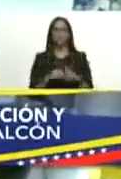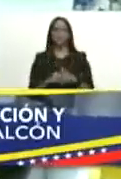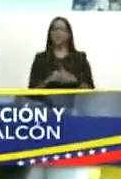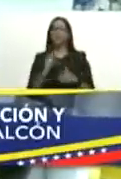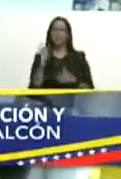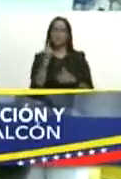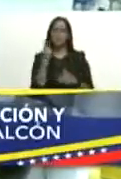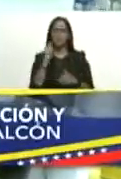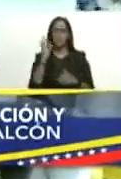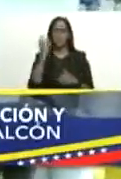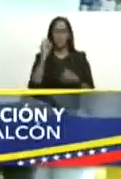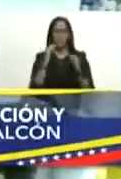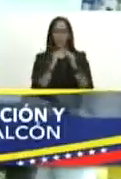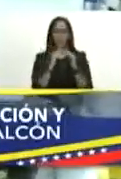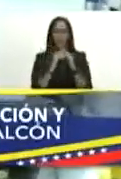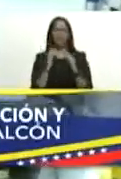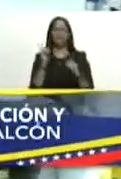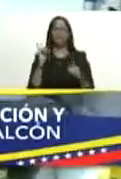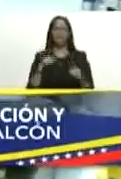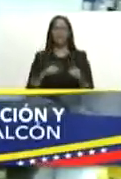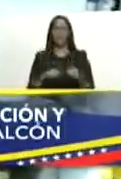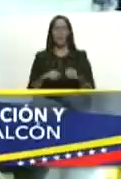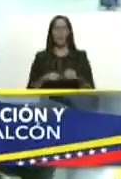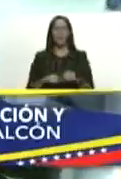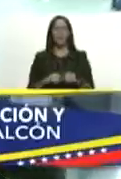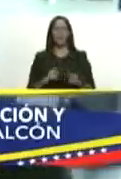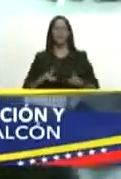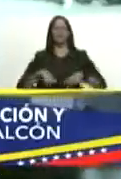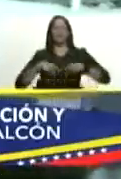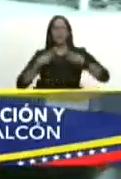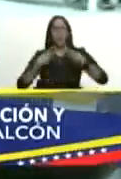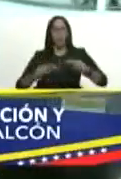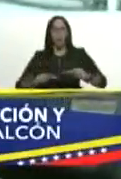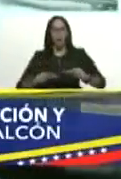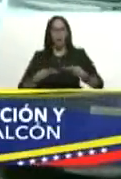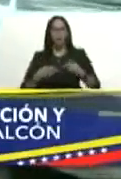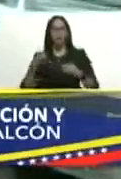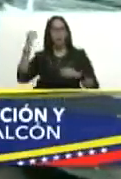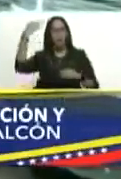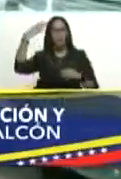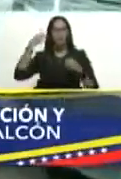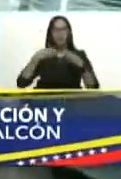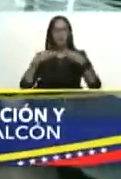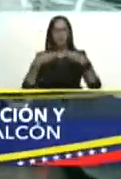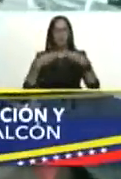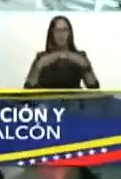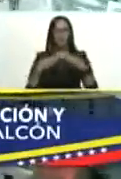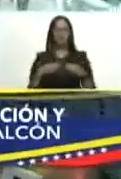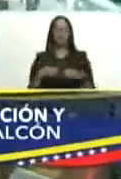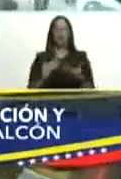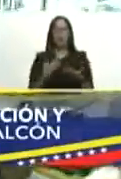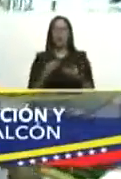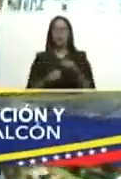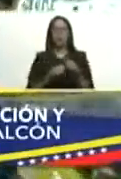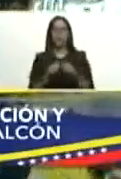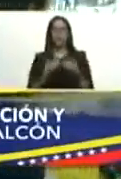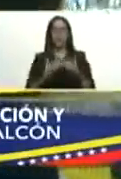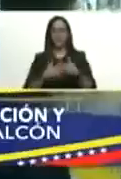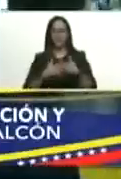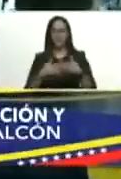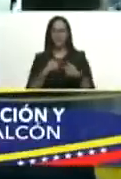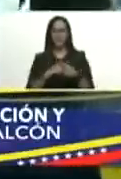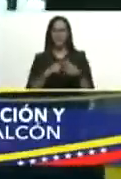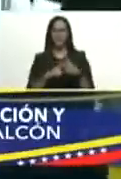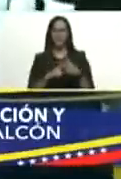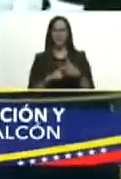bombillo residencial, sino también innovación con el alumbrado público. Cuando se creó esta fábrica, entonces